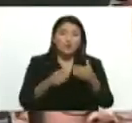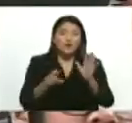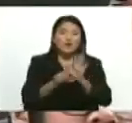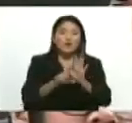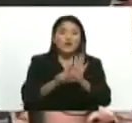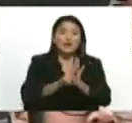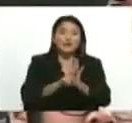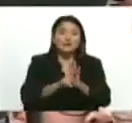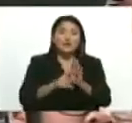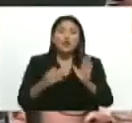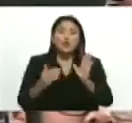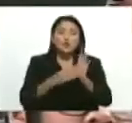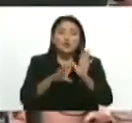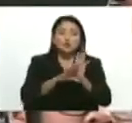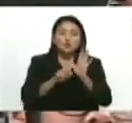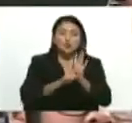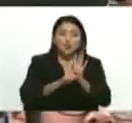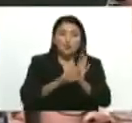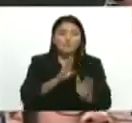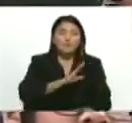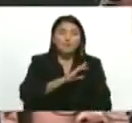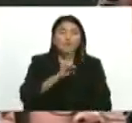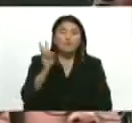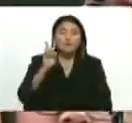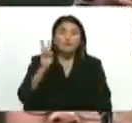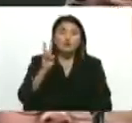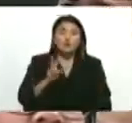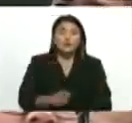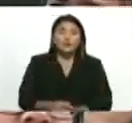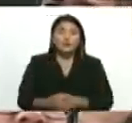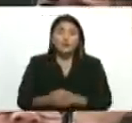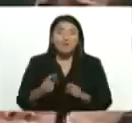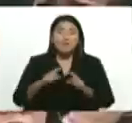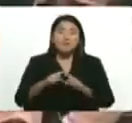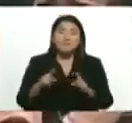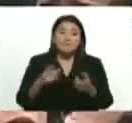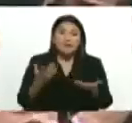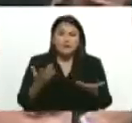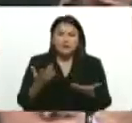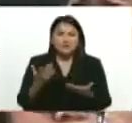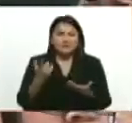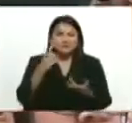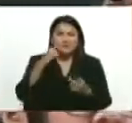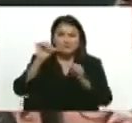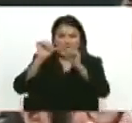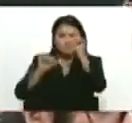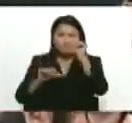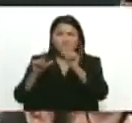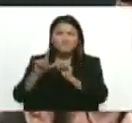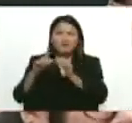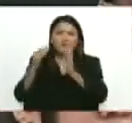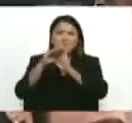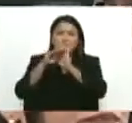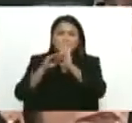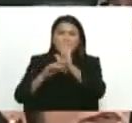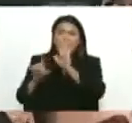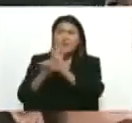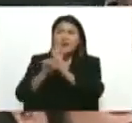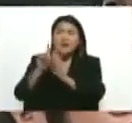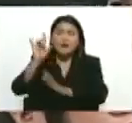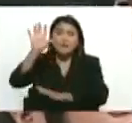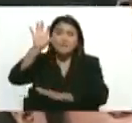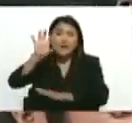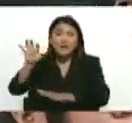Constitución, no miran el accionar jurídico dentro de sus propios países. Miembros plenos de